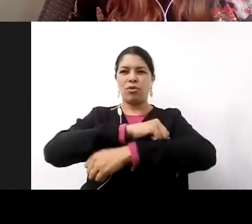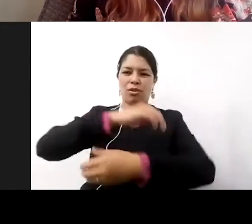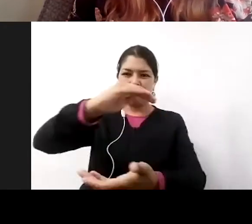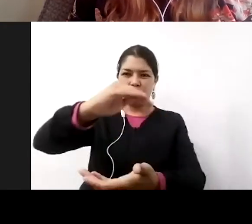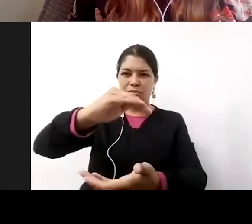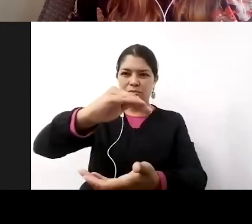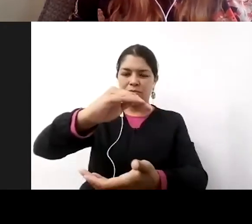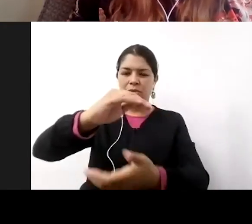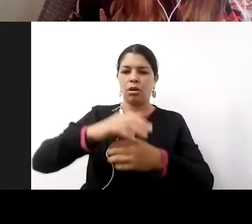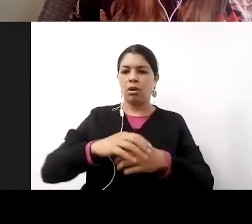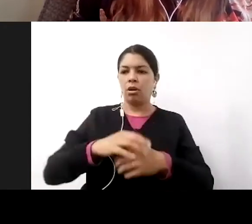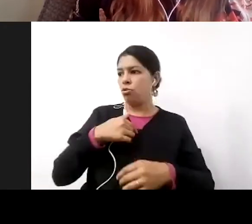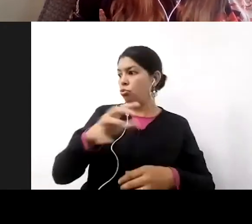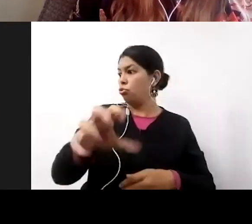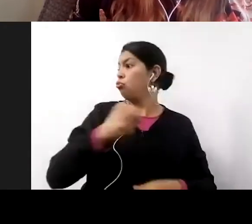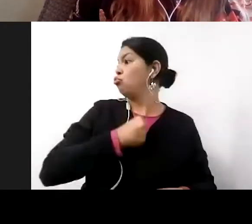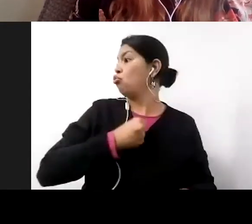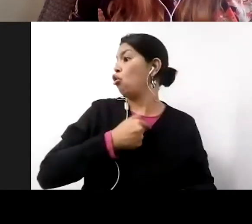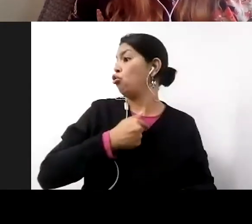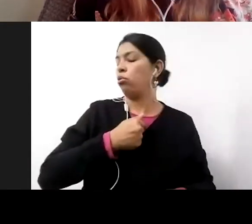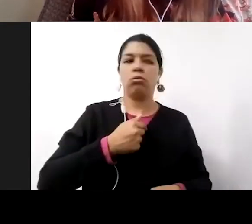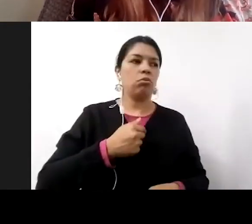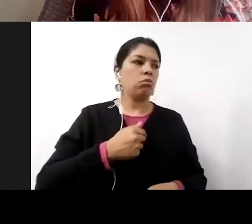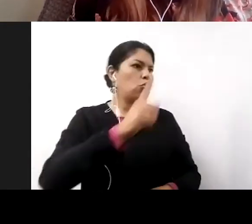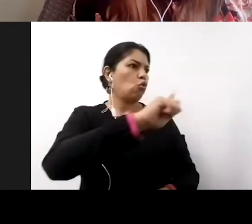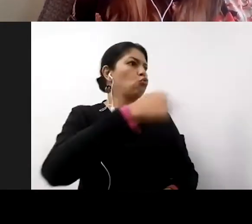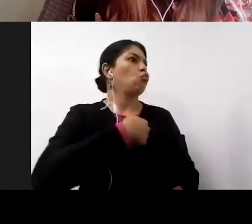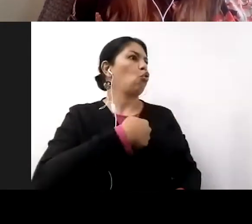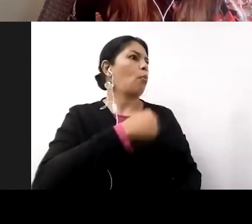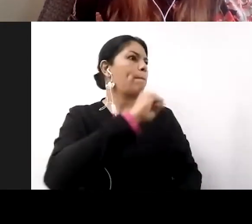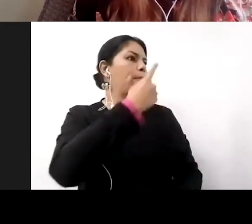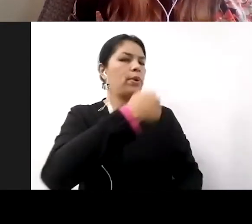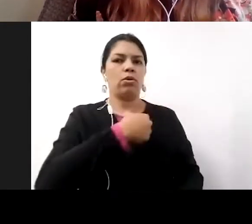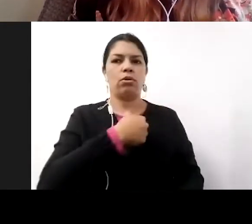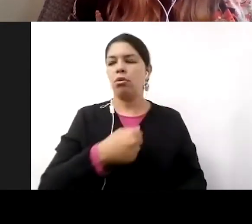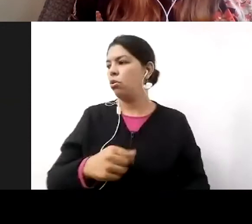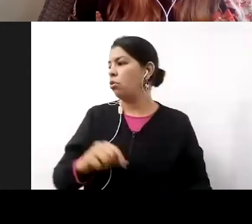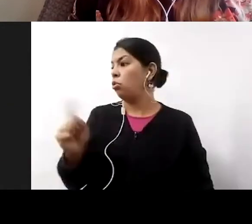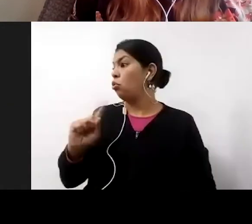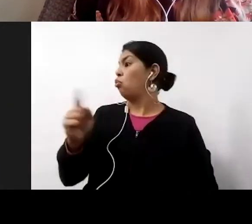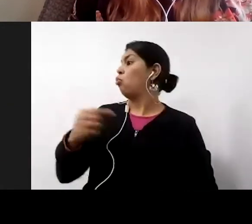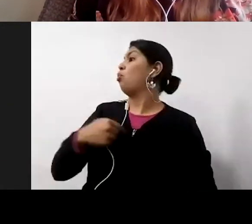dispuesto a ceder a ver quién juega primero con ese muñeco y quién juega de segundos con ese muñeco.